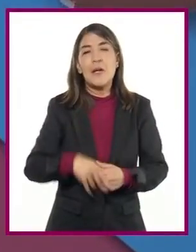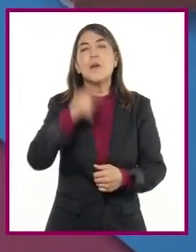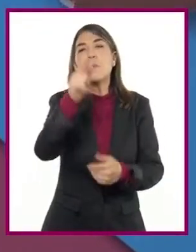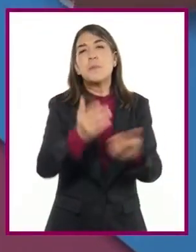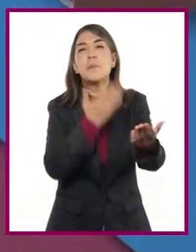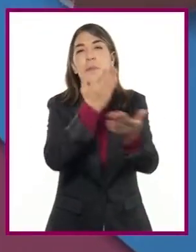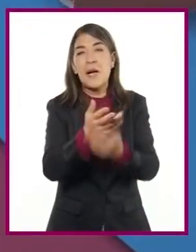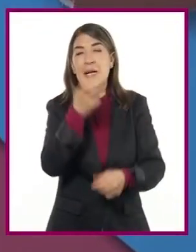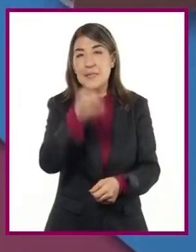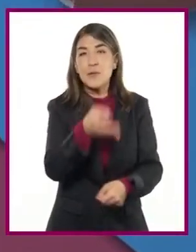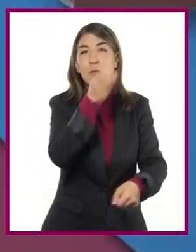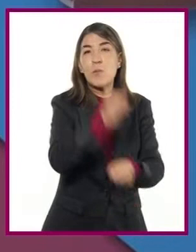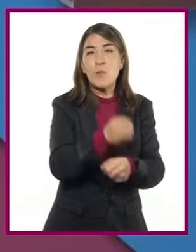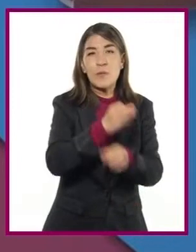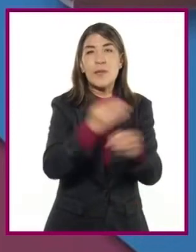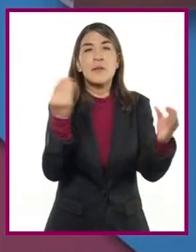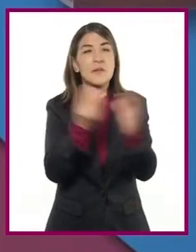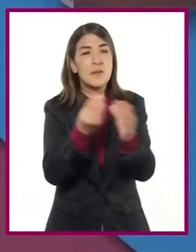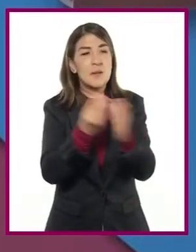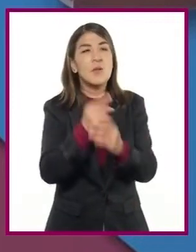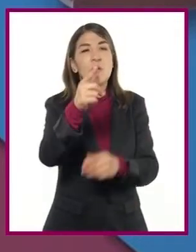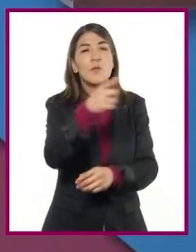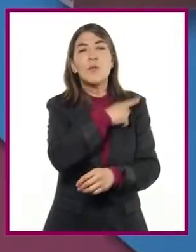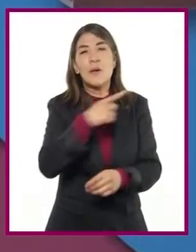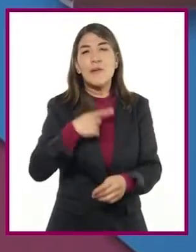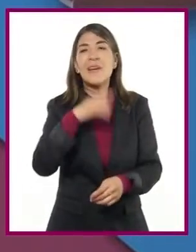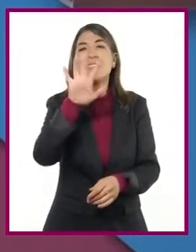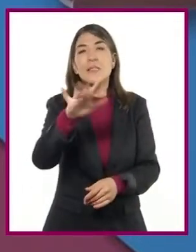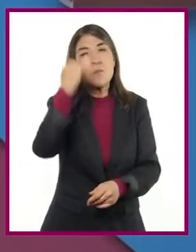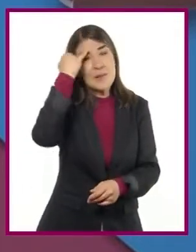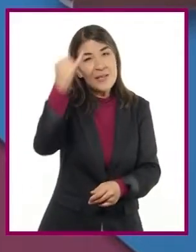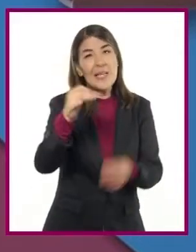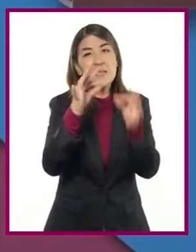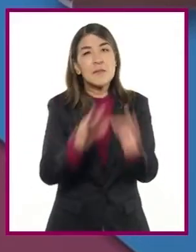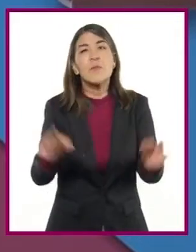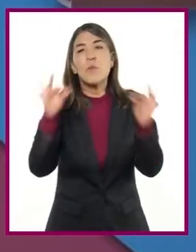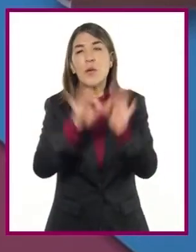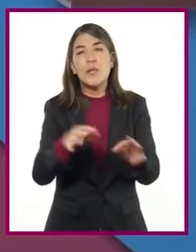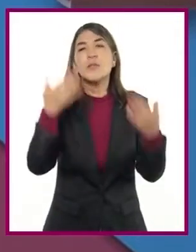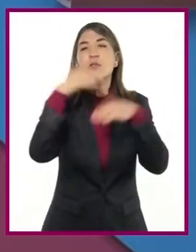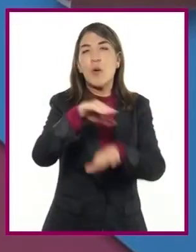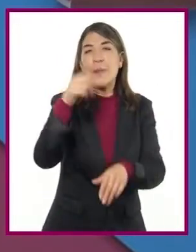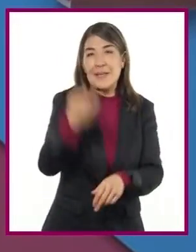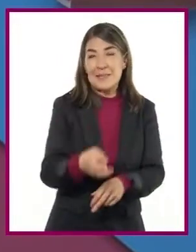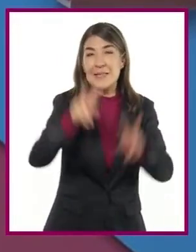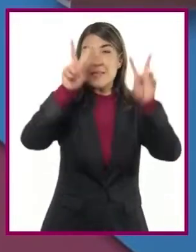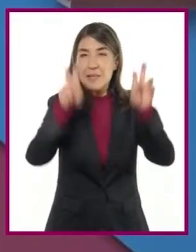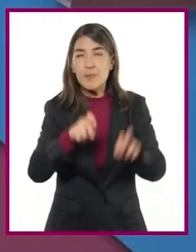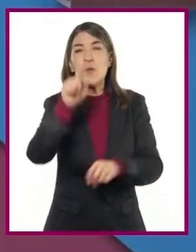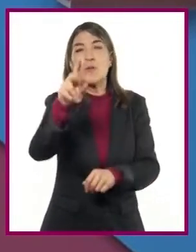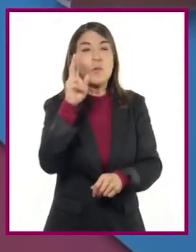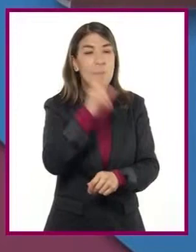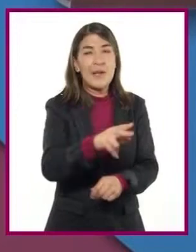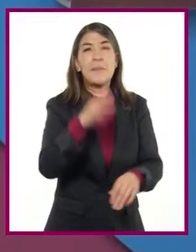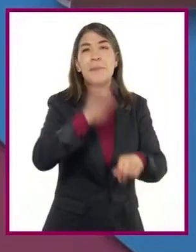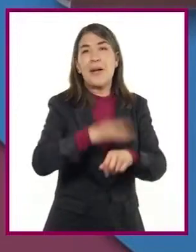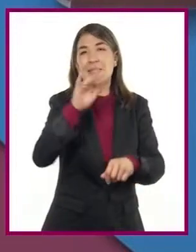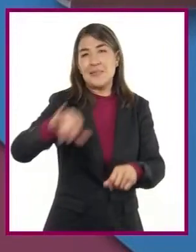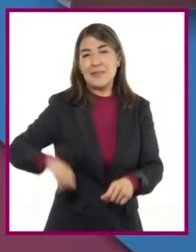que, a lo largo de la sesión, anoten por lo menos 5 ideas generales sobre el tema y todo lo que consideren